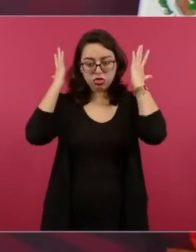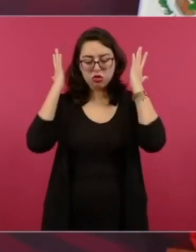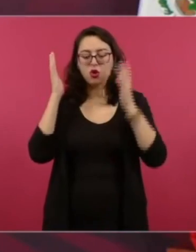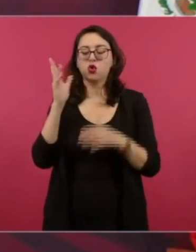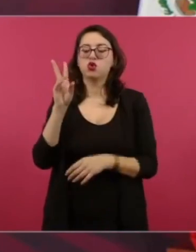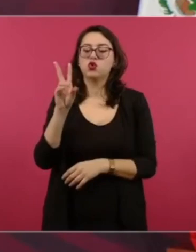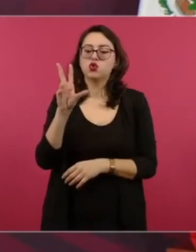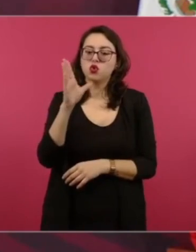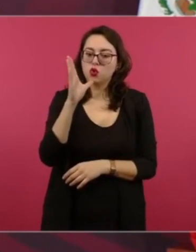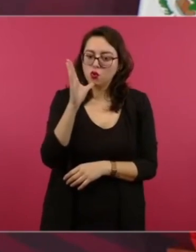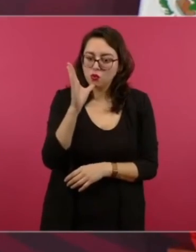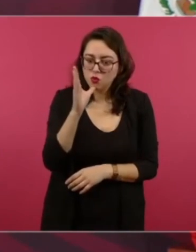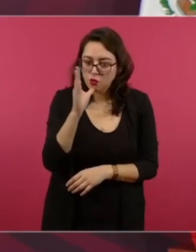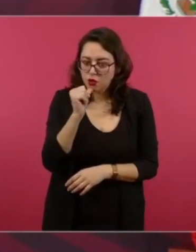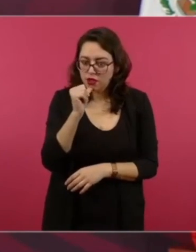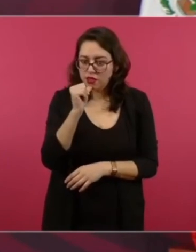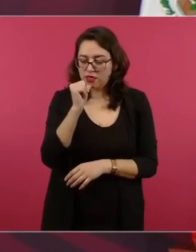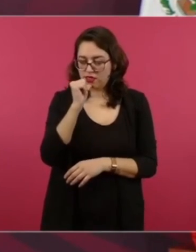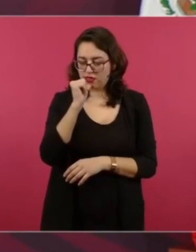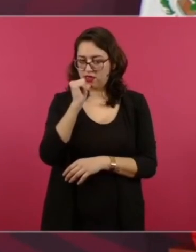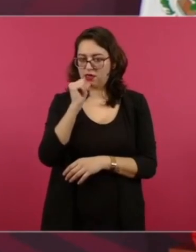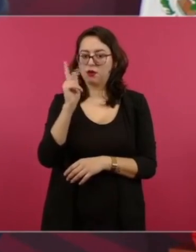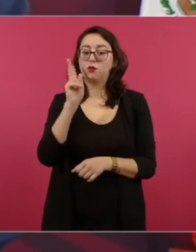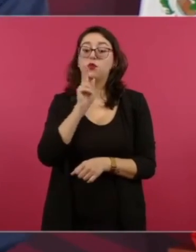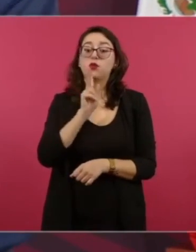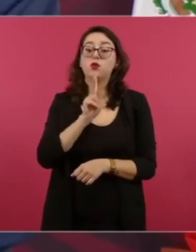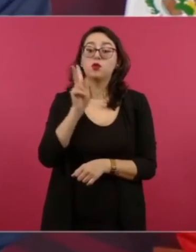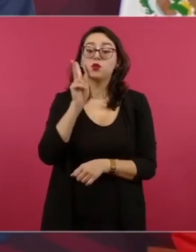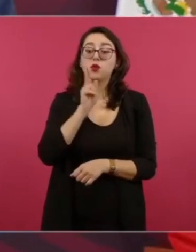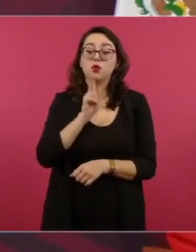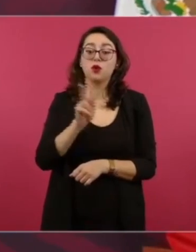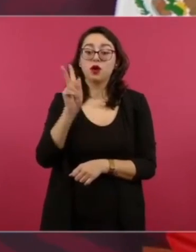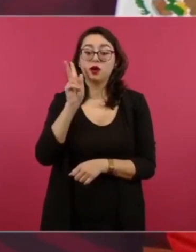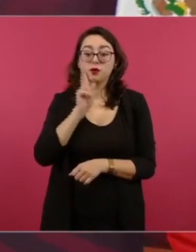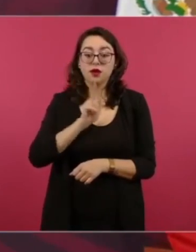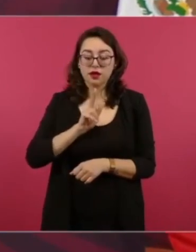Es para 160 kilómetros por hora. Entonces vamos a ir, creo que como